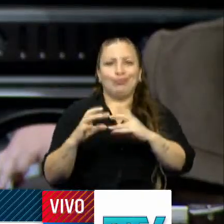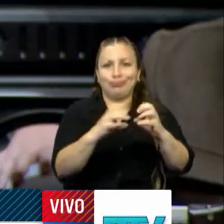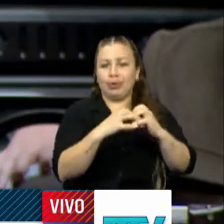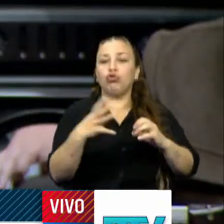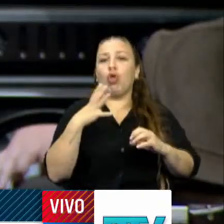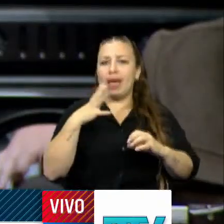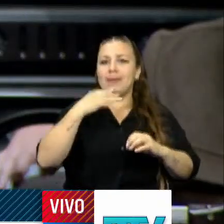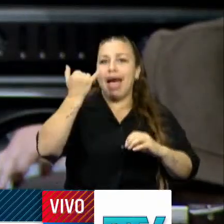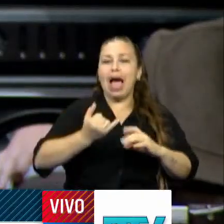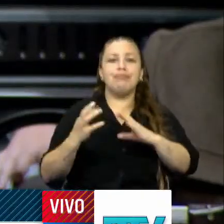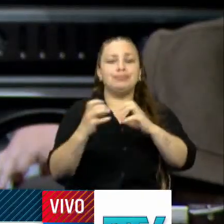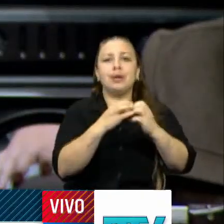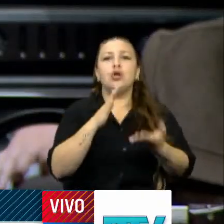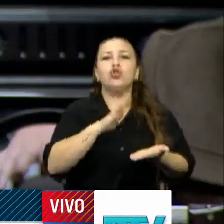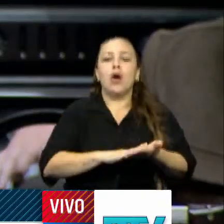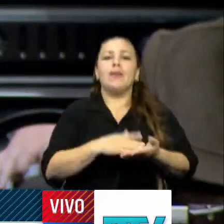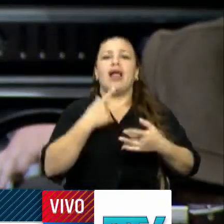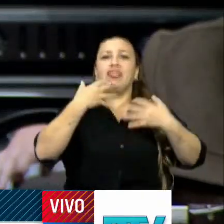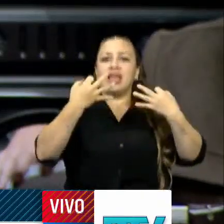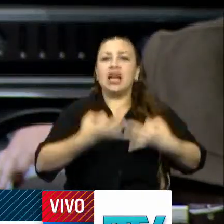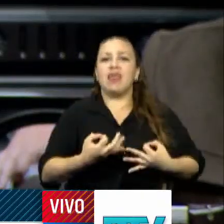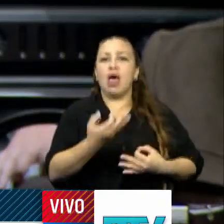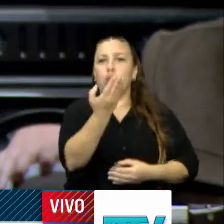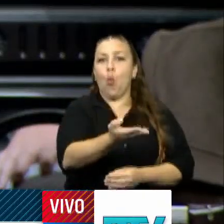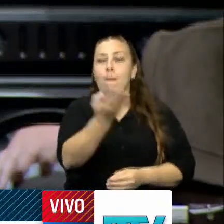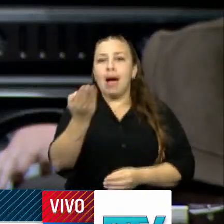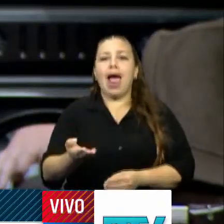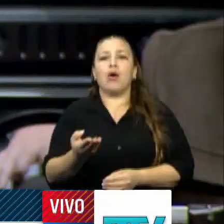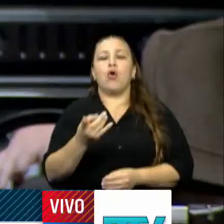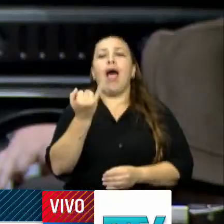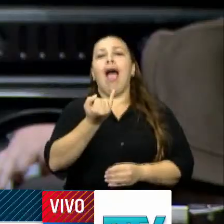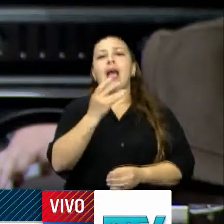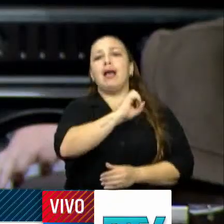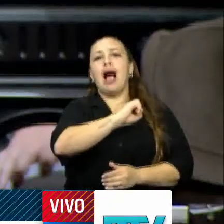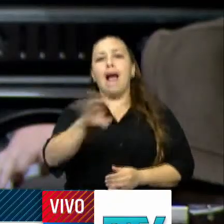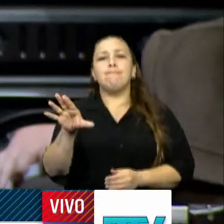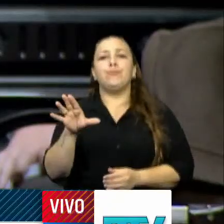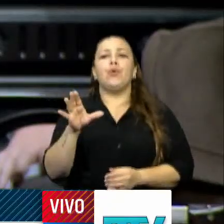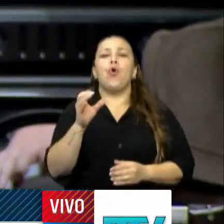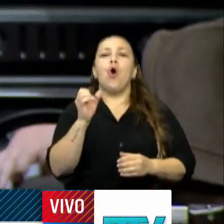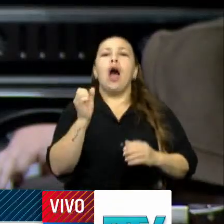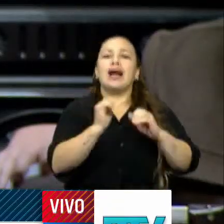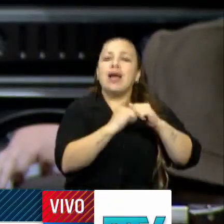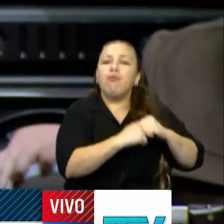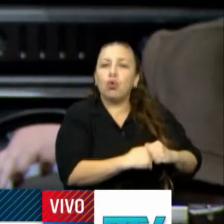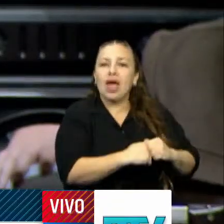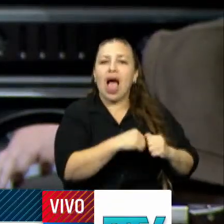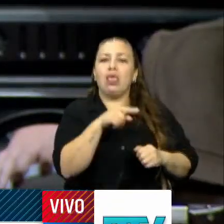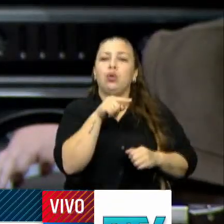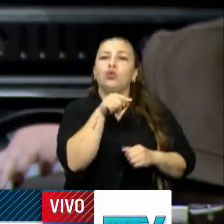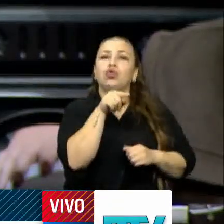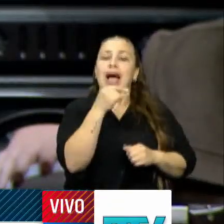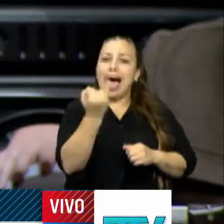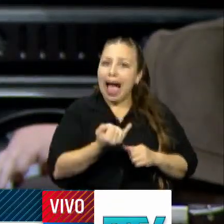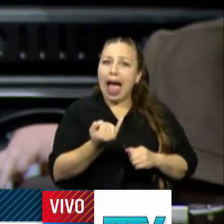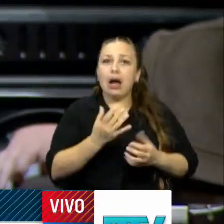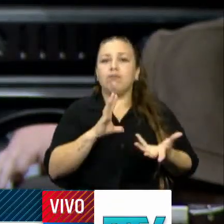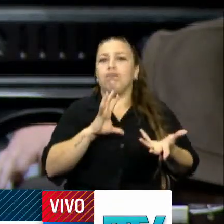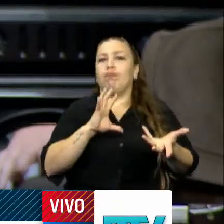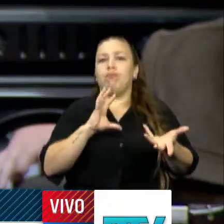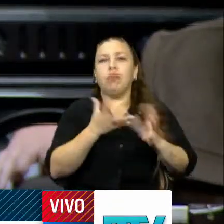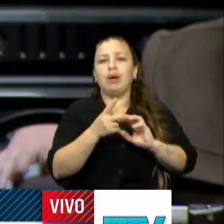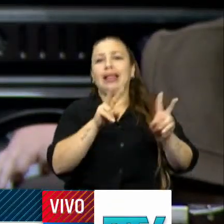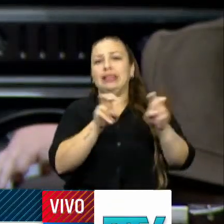aún la dignidad humana, en los campos de refugiados, en las cuestiones vinculadas al cambio climático, es